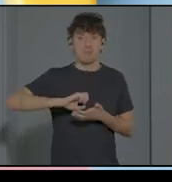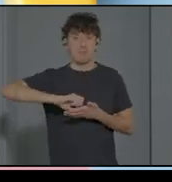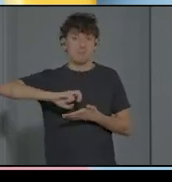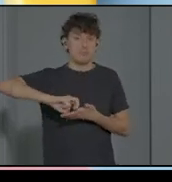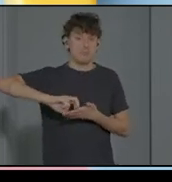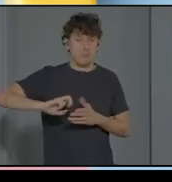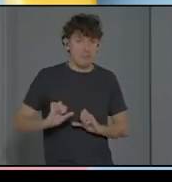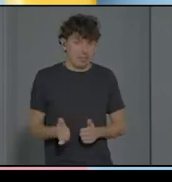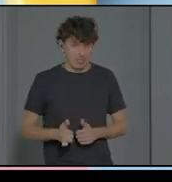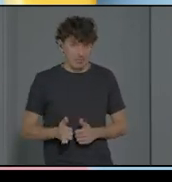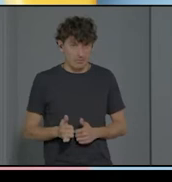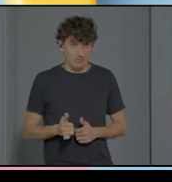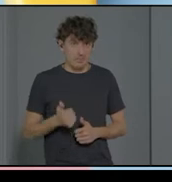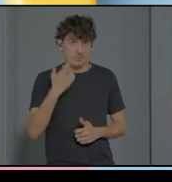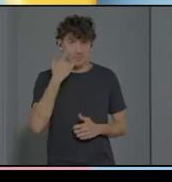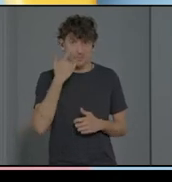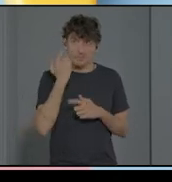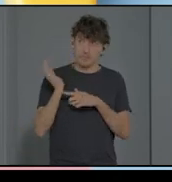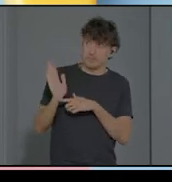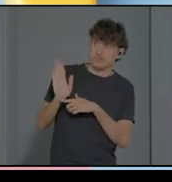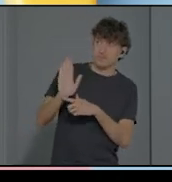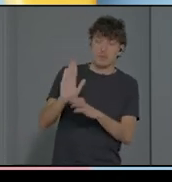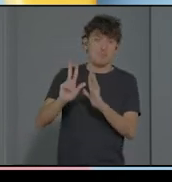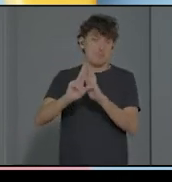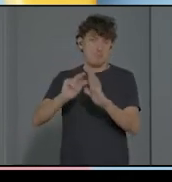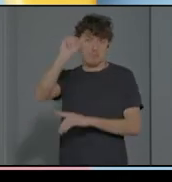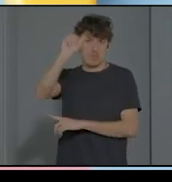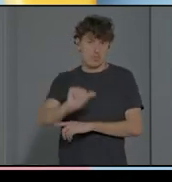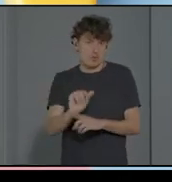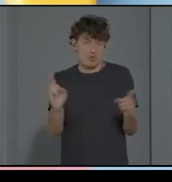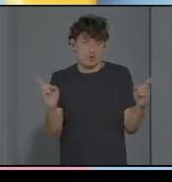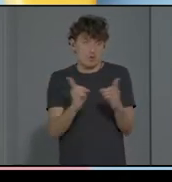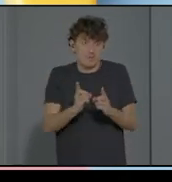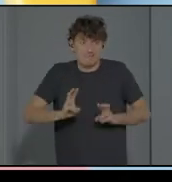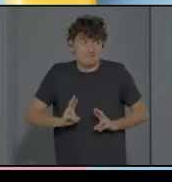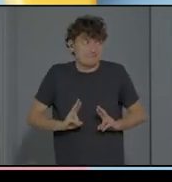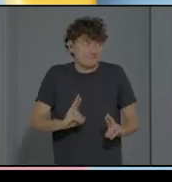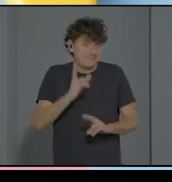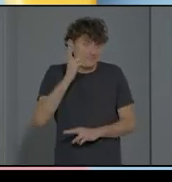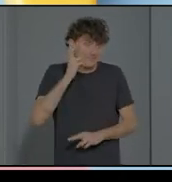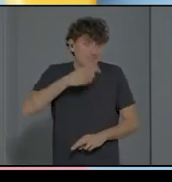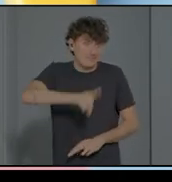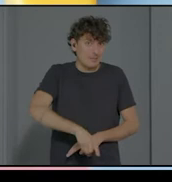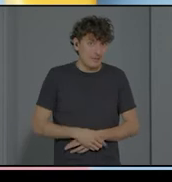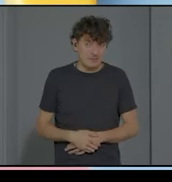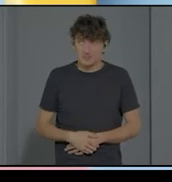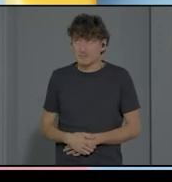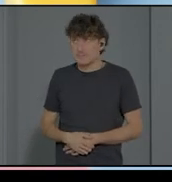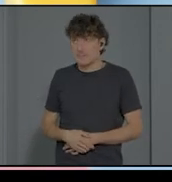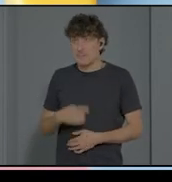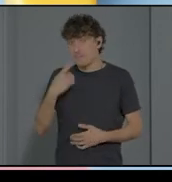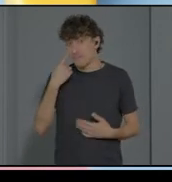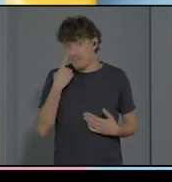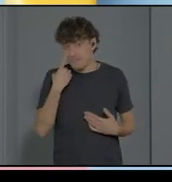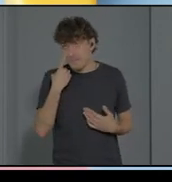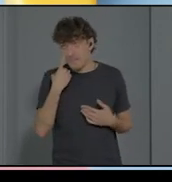un breve vídeo, espero que podáis escuchar el sonido también. Veis que en algunos momentos el niño llora, en otros momentos